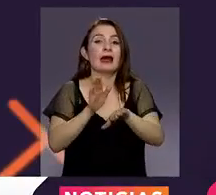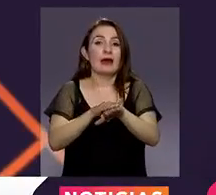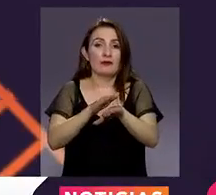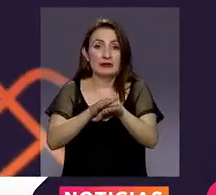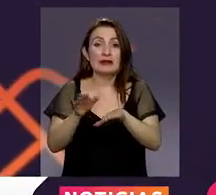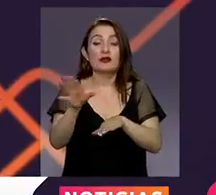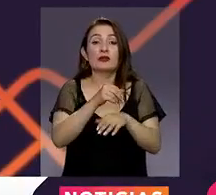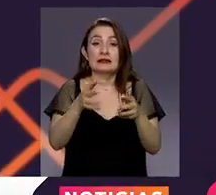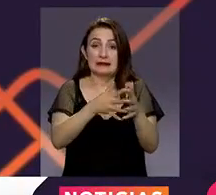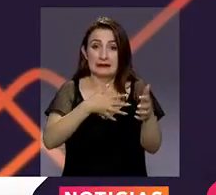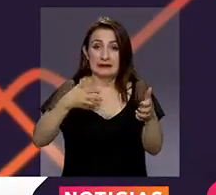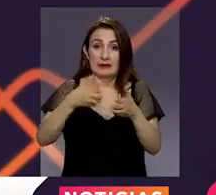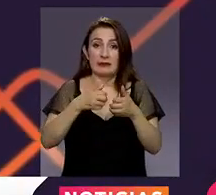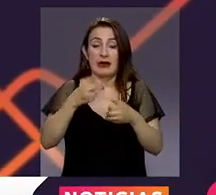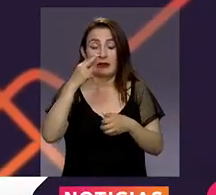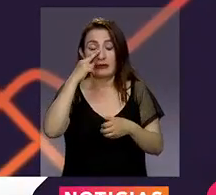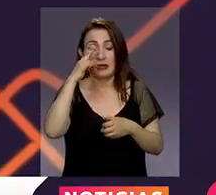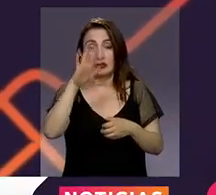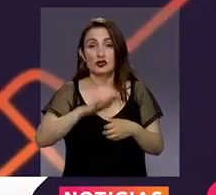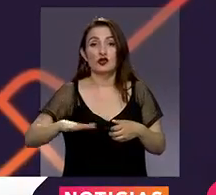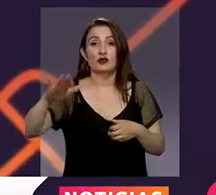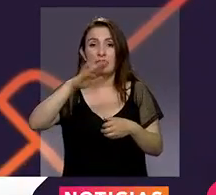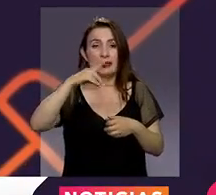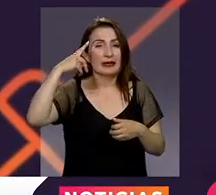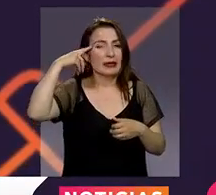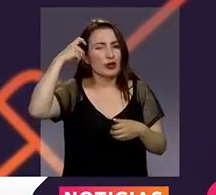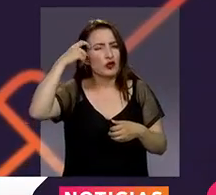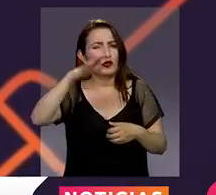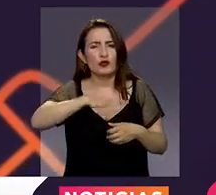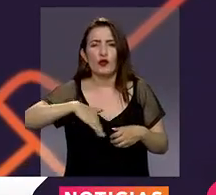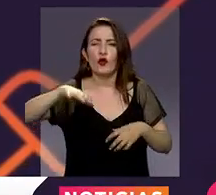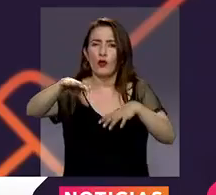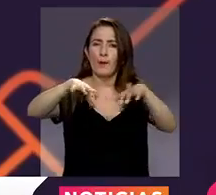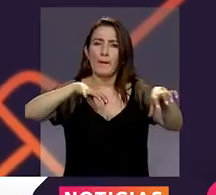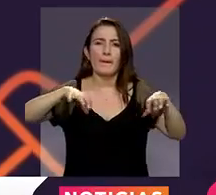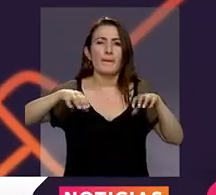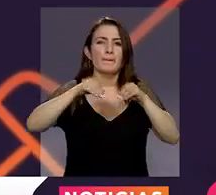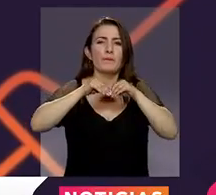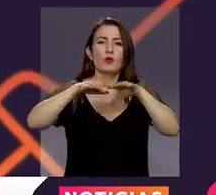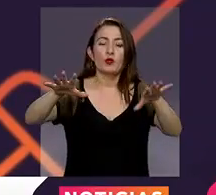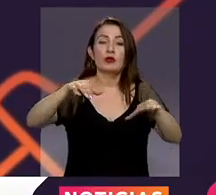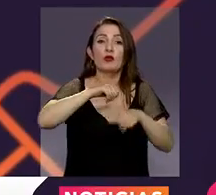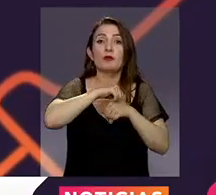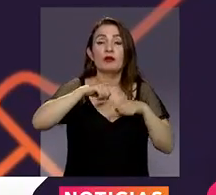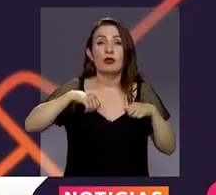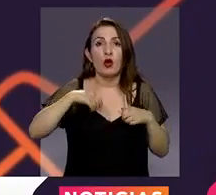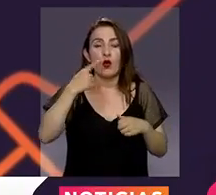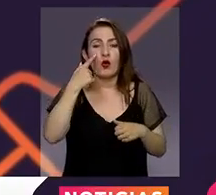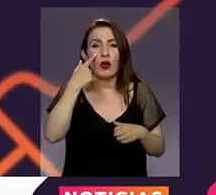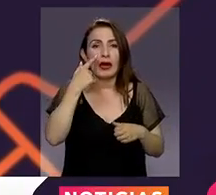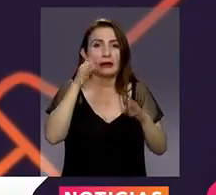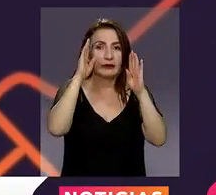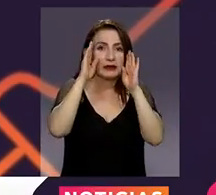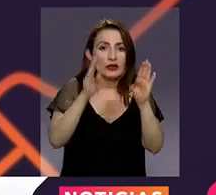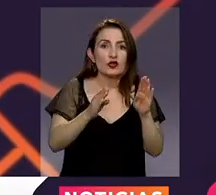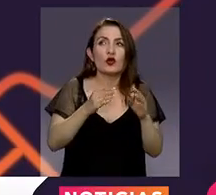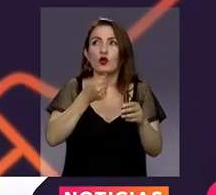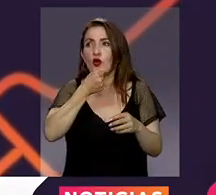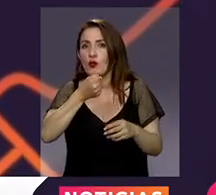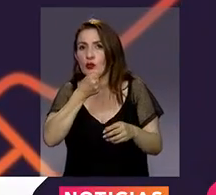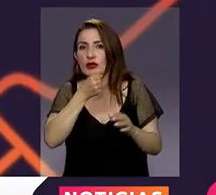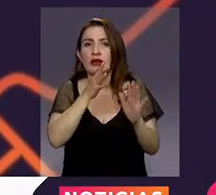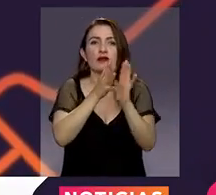recomienda al Sistema Nacional de Gestión de Riesgo, a todos los sectores públicos y privados, estar muy atentos a los comunicados